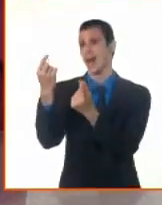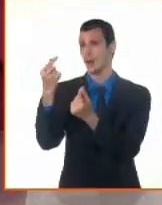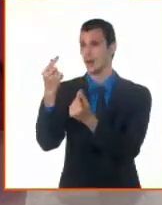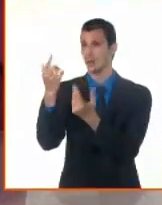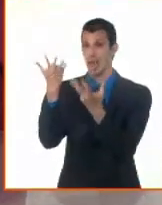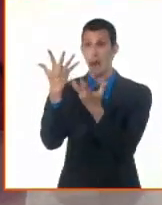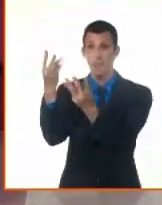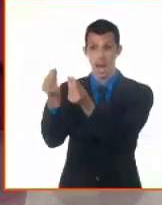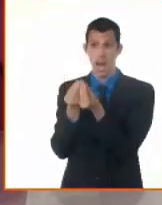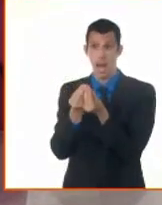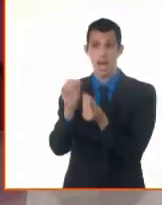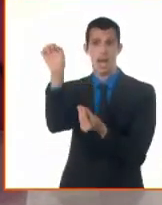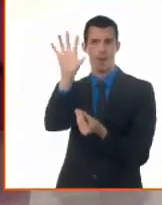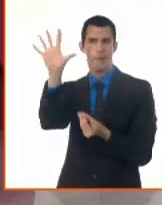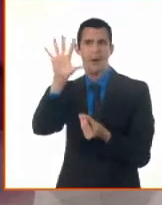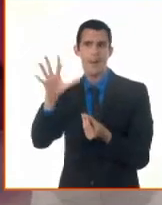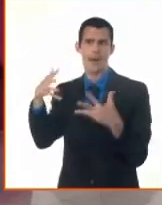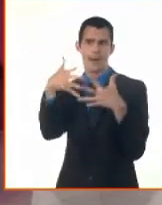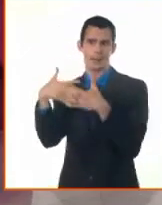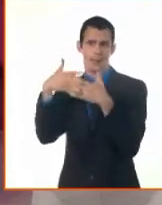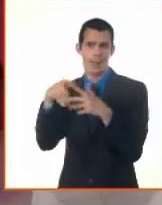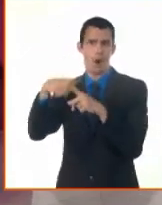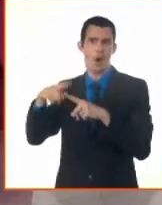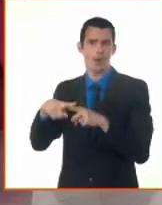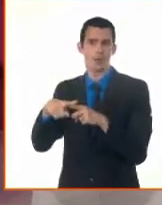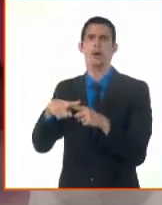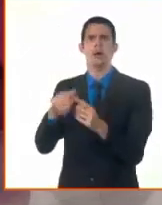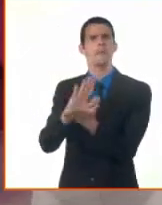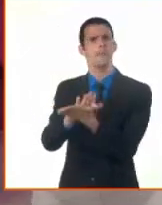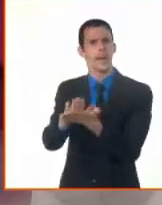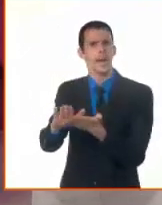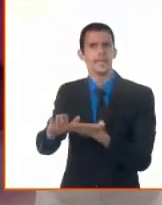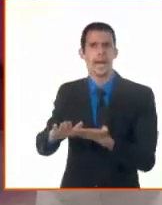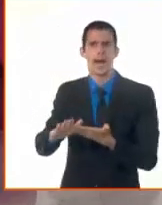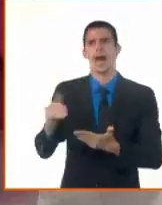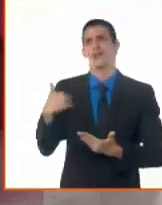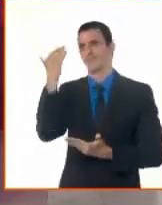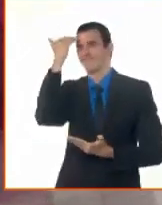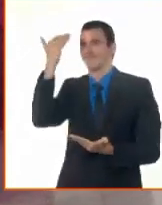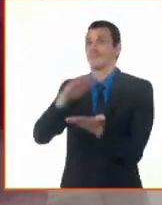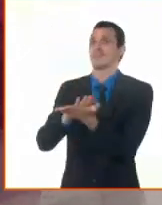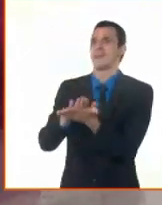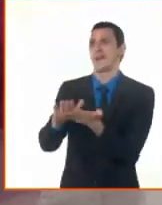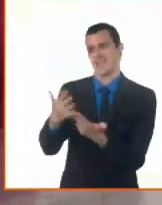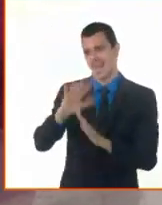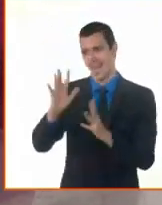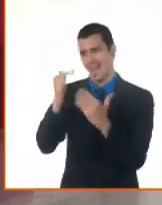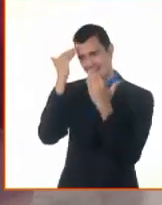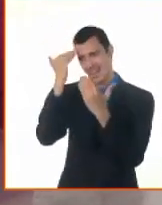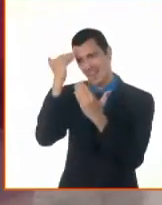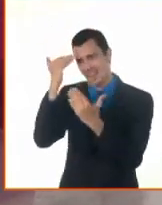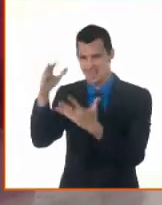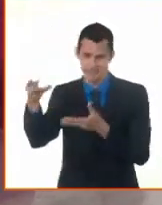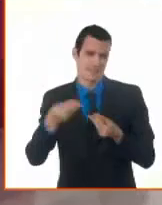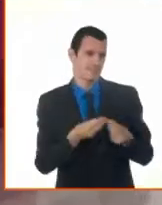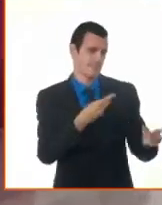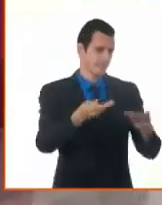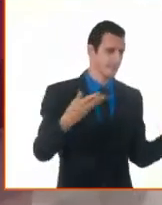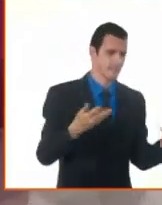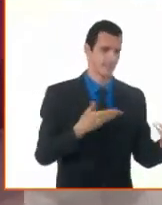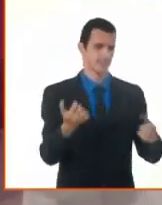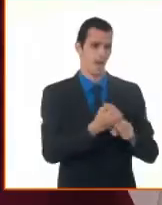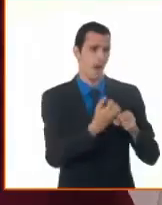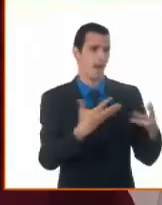acogida en países de la región como es el caso también de San Vicente y Las Granadinas que como sabemos ostenta la presidencia